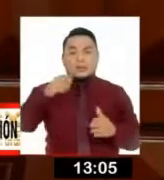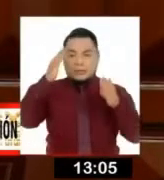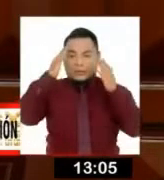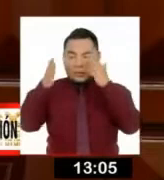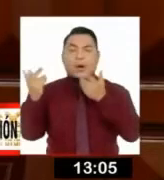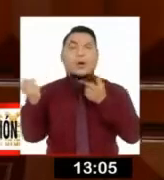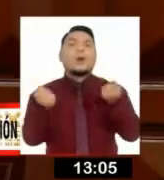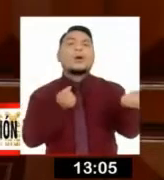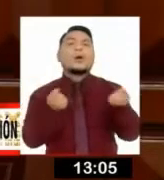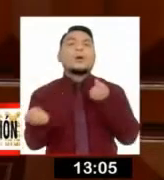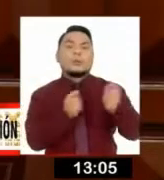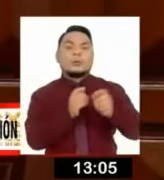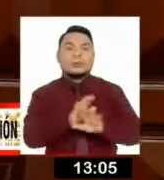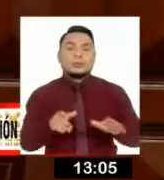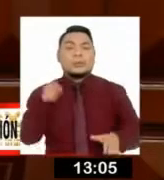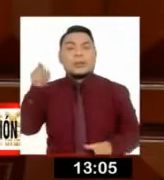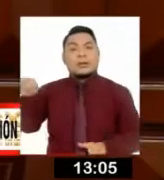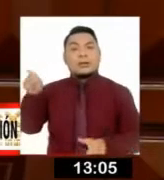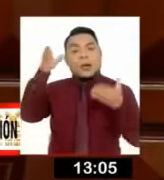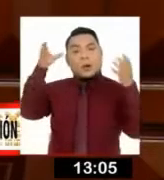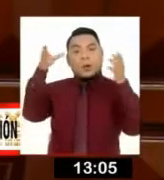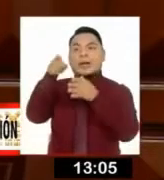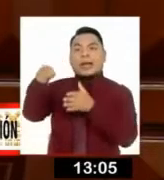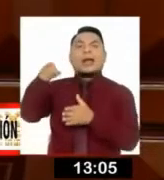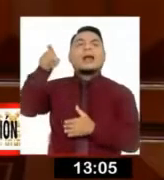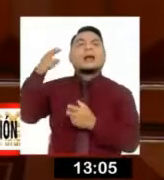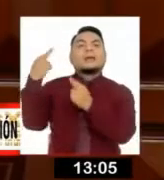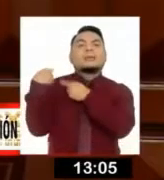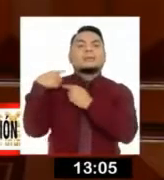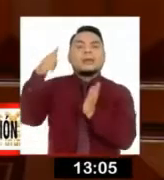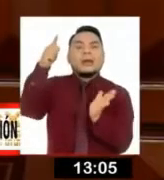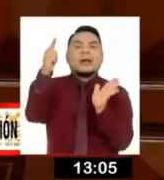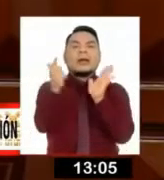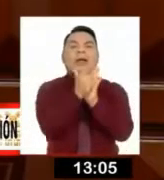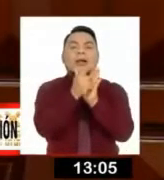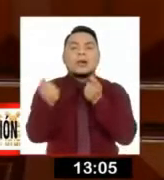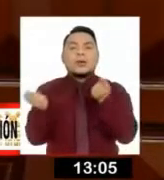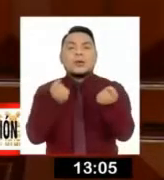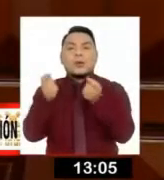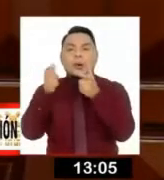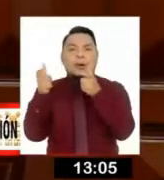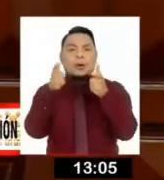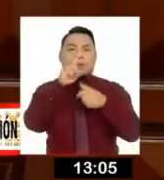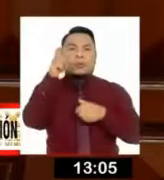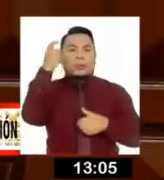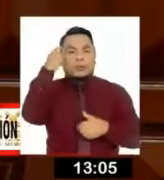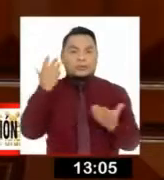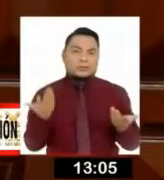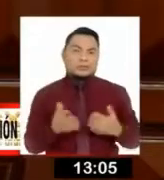en gobernar y el Congreso en legislar y ejercer el control político al gobierno.